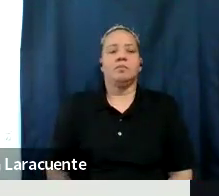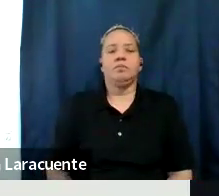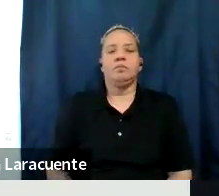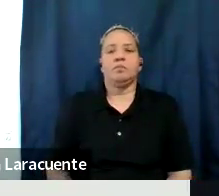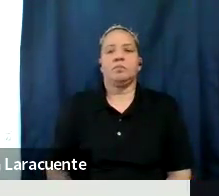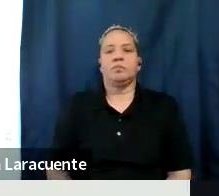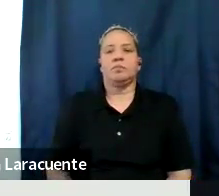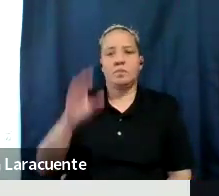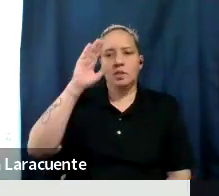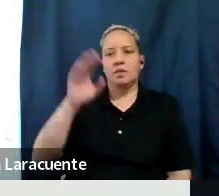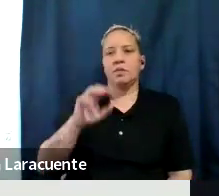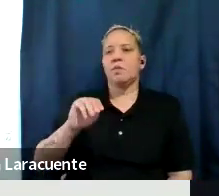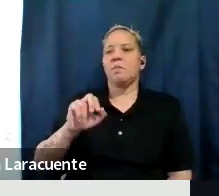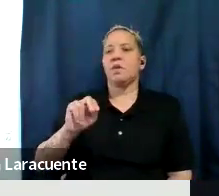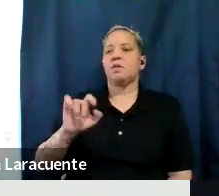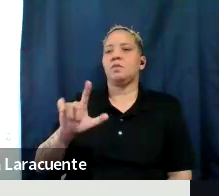Un correcto. saludo, Manuel.